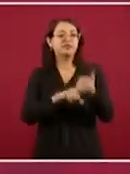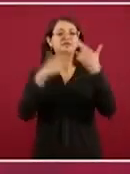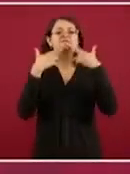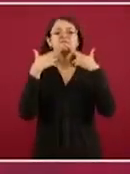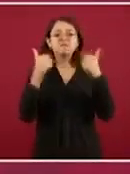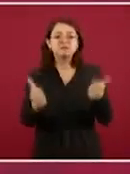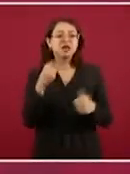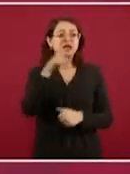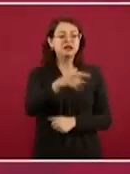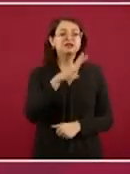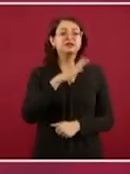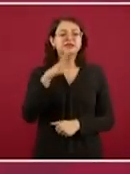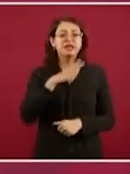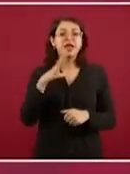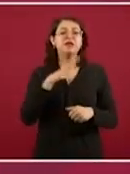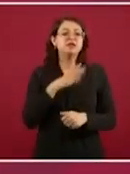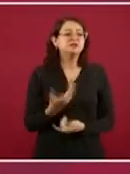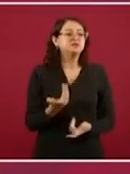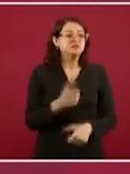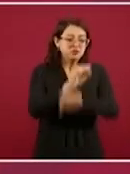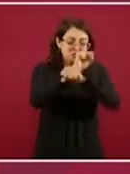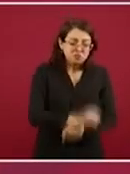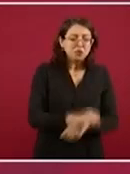peones acasillados,